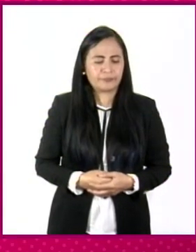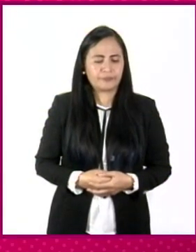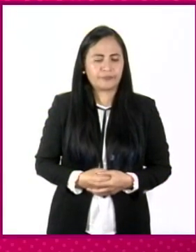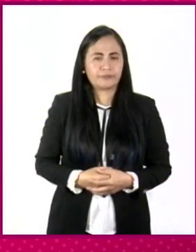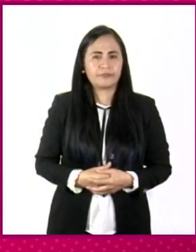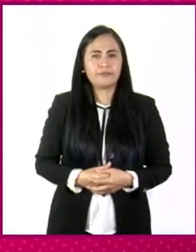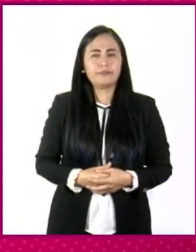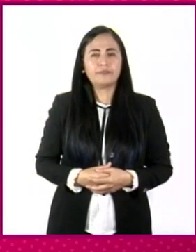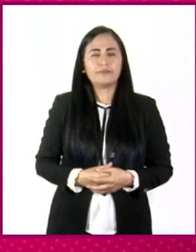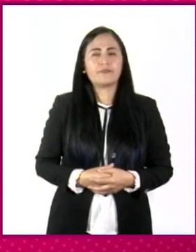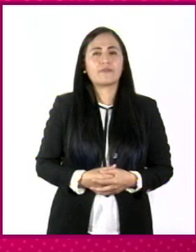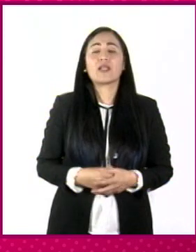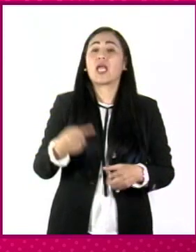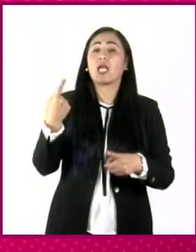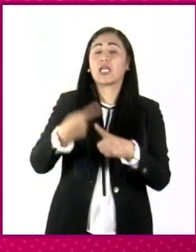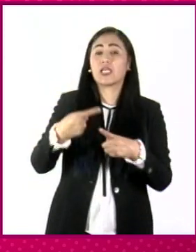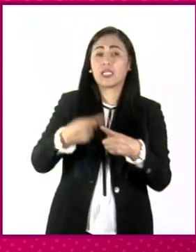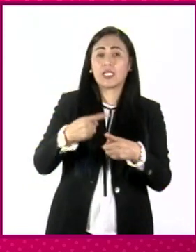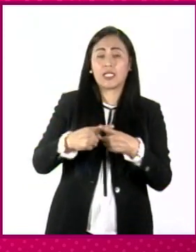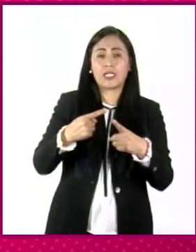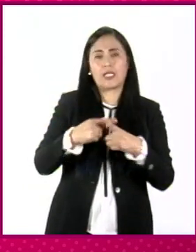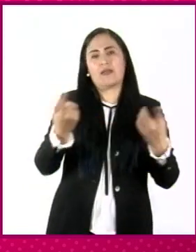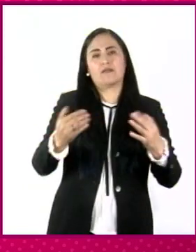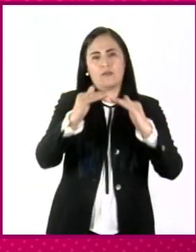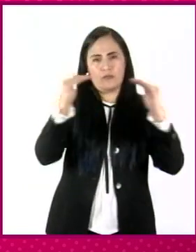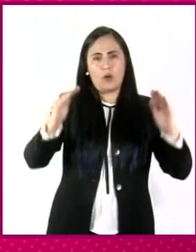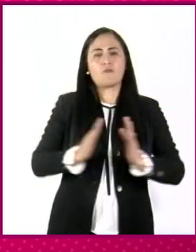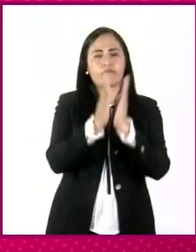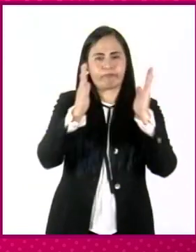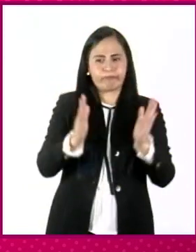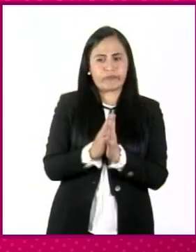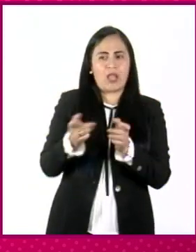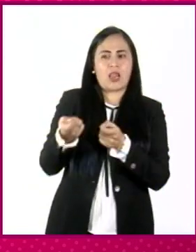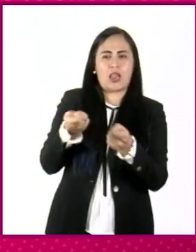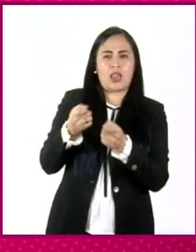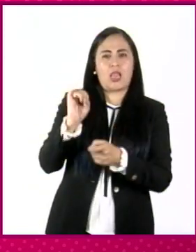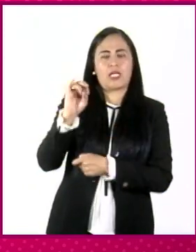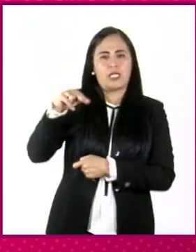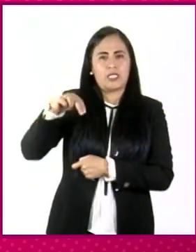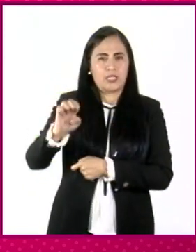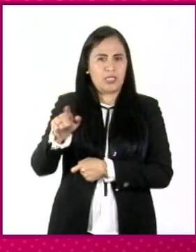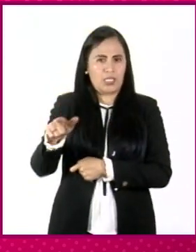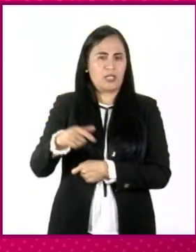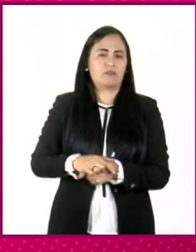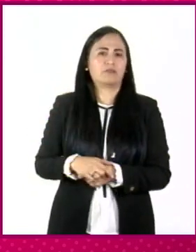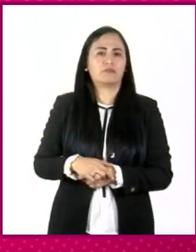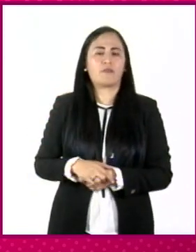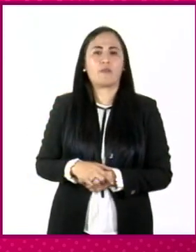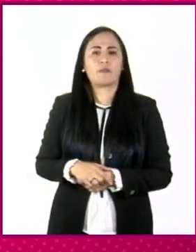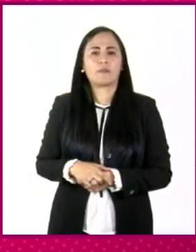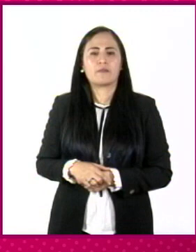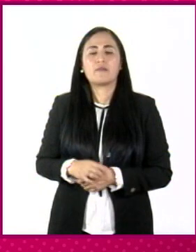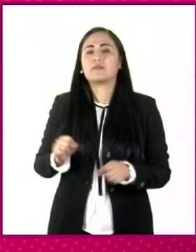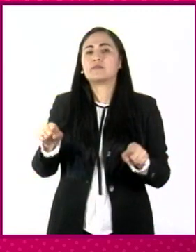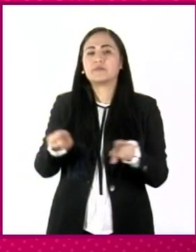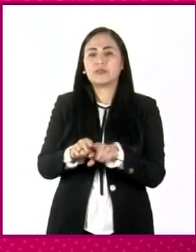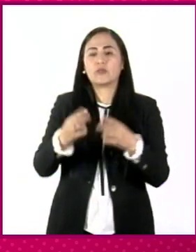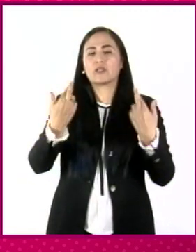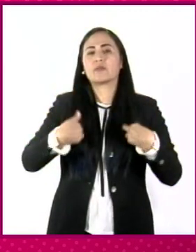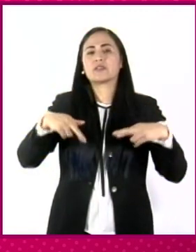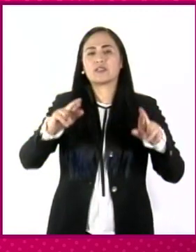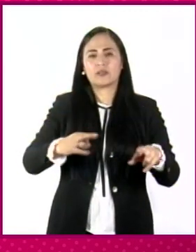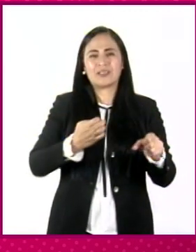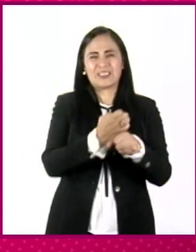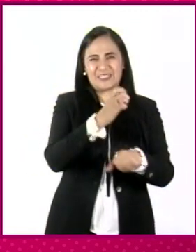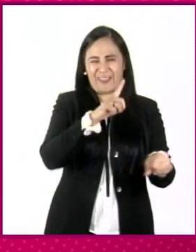la democracia participativa están muy vinculadas con el INE, el Instituto Nacional Electoral, y sus diferentes representaciones a nivel estatal,